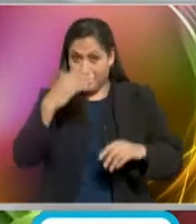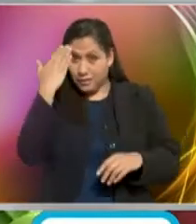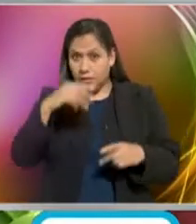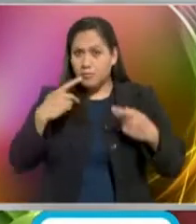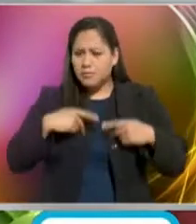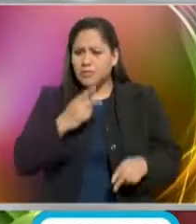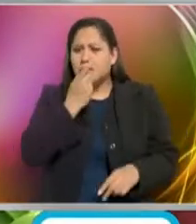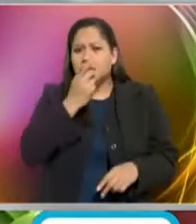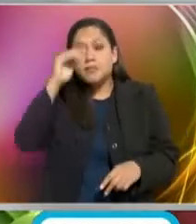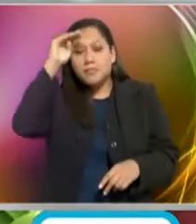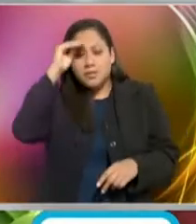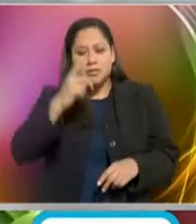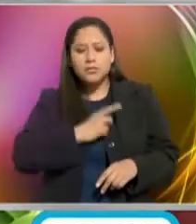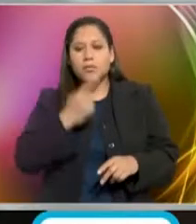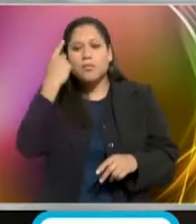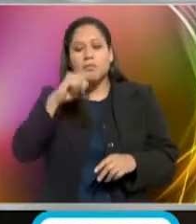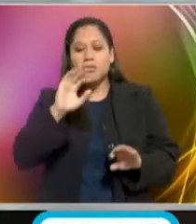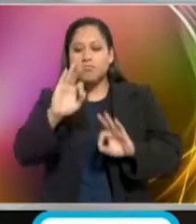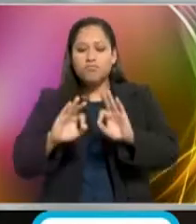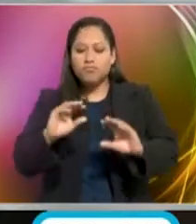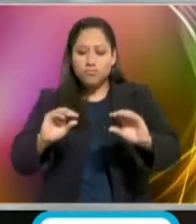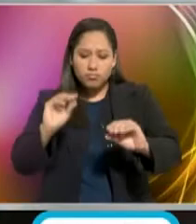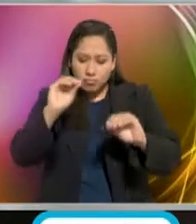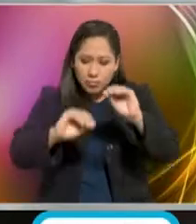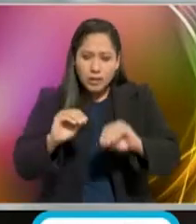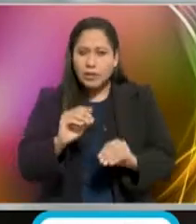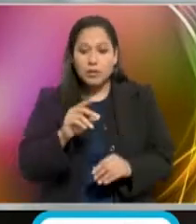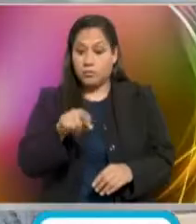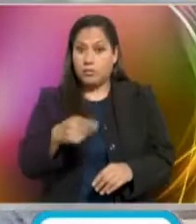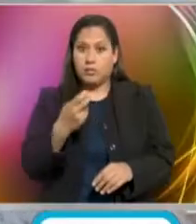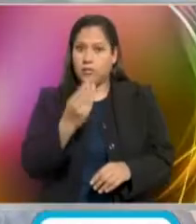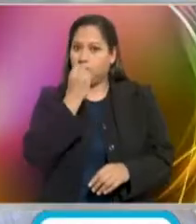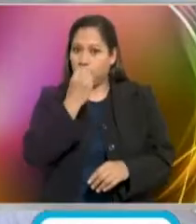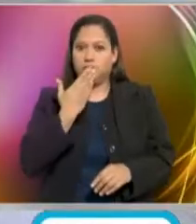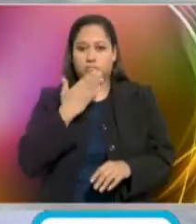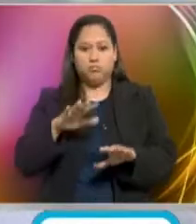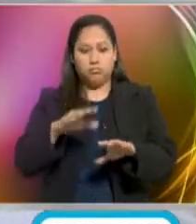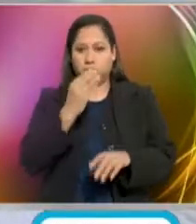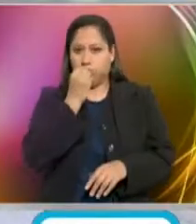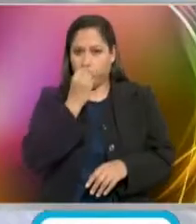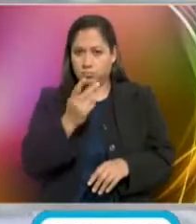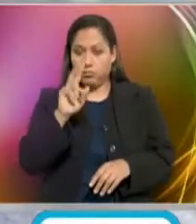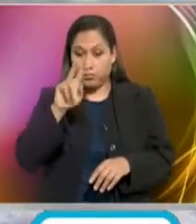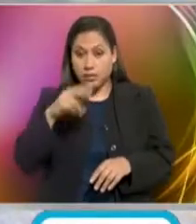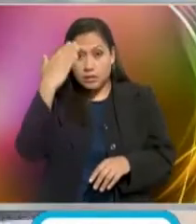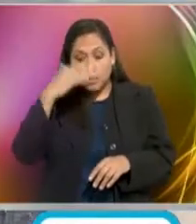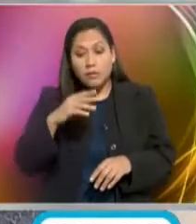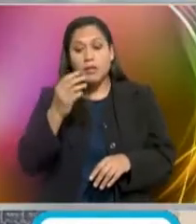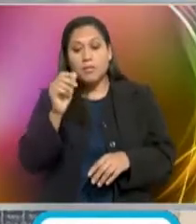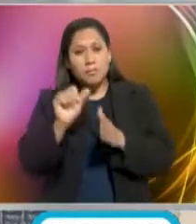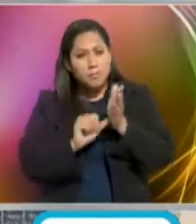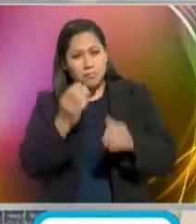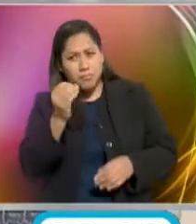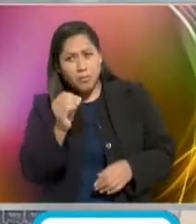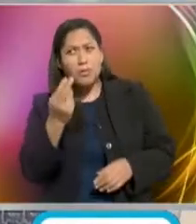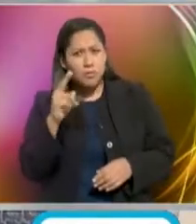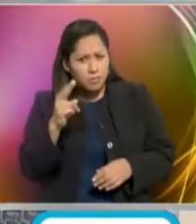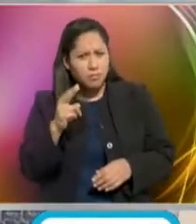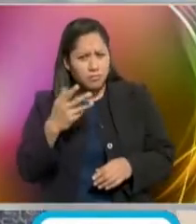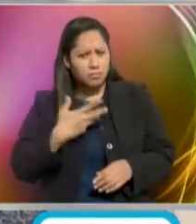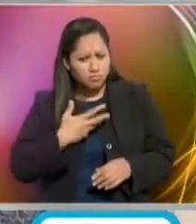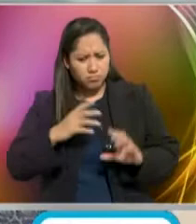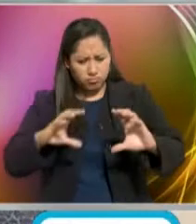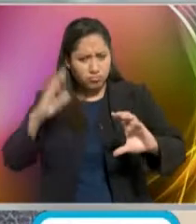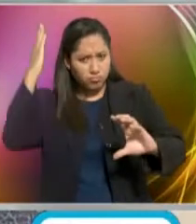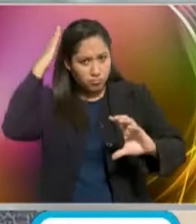creen que es nada más ornamenta, es un gran alimento. Así es. Es muy típico y está de temporada en octubre y a principios de noviembre, ya